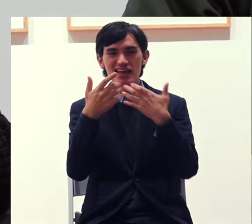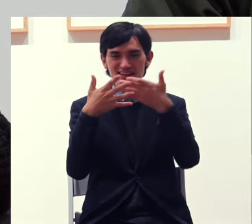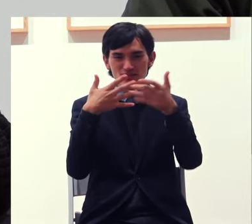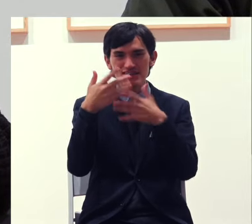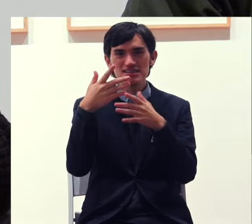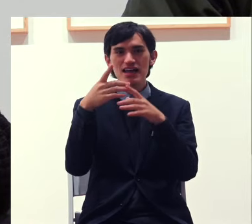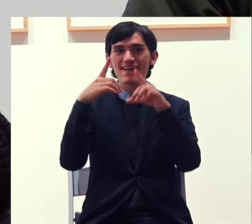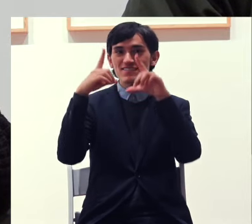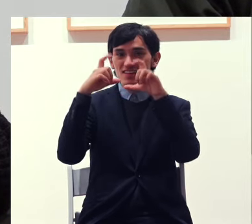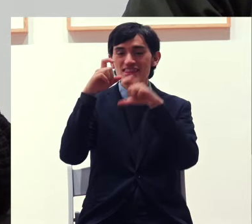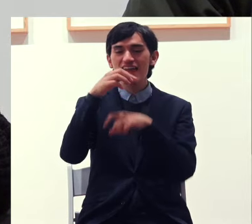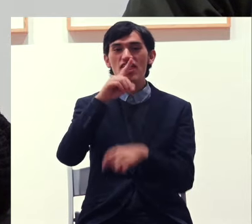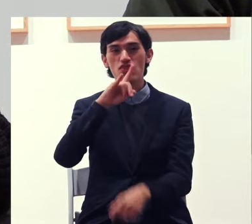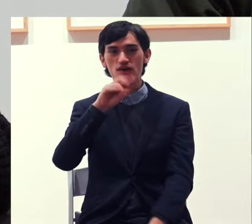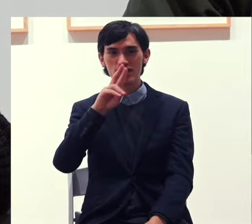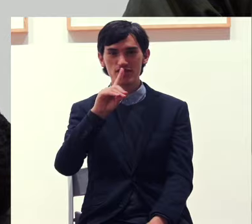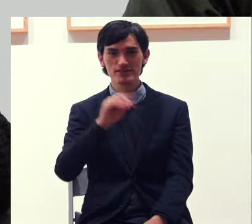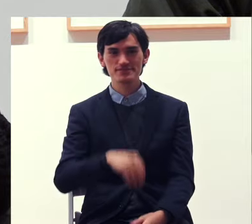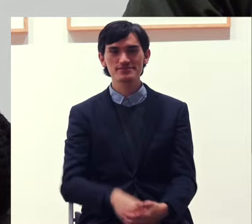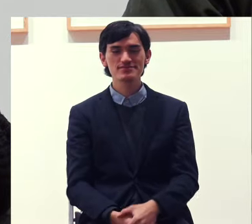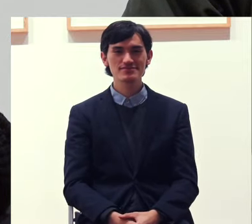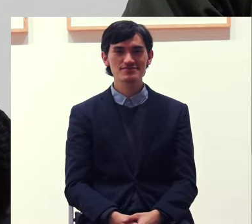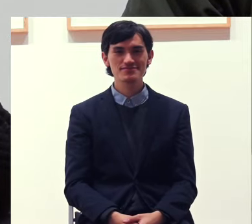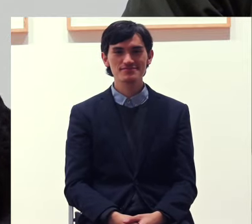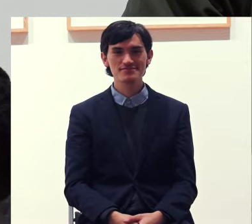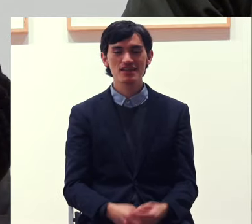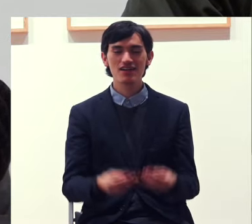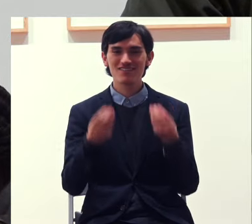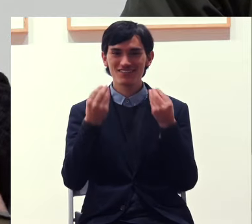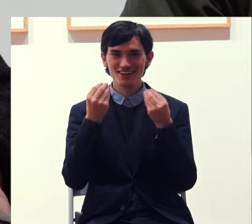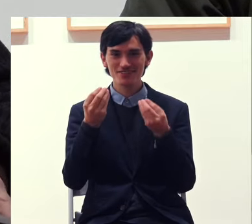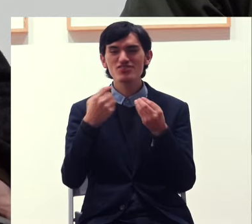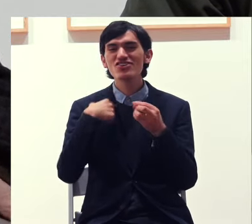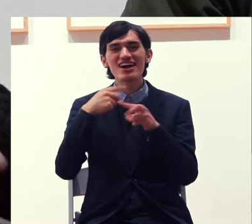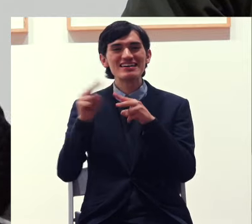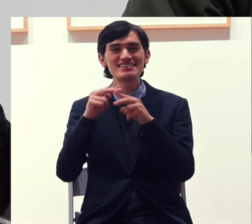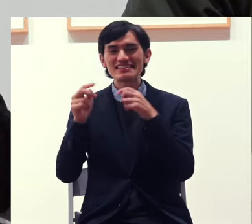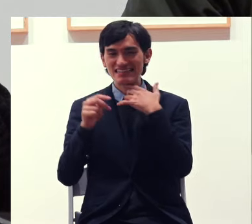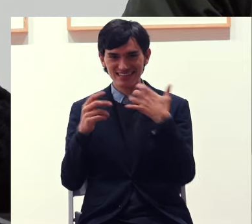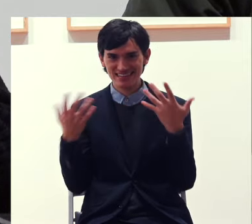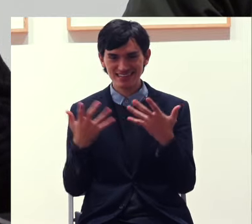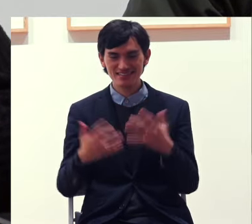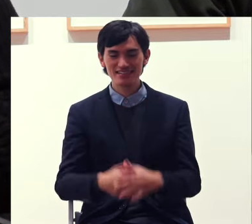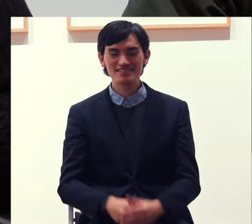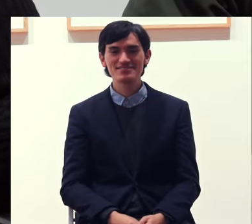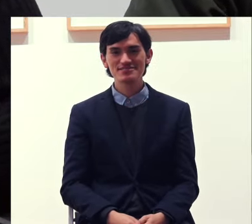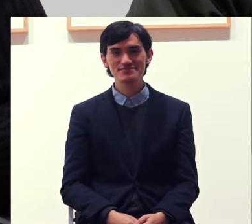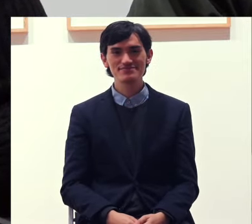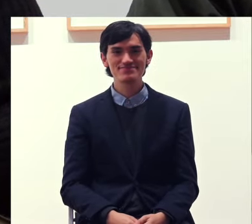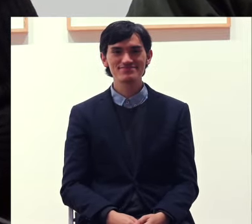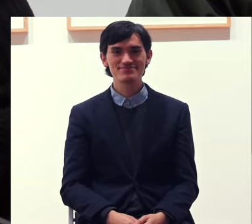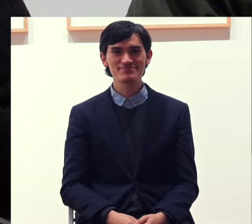y determinan la naturaleza de la imagen en la obra de Eduardo Vilches. Bueno, lo que yo hice...